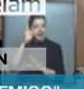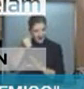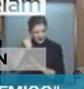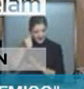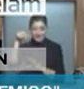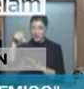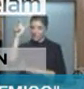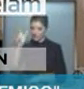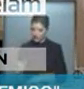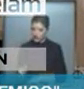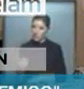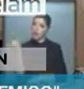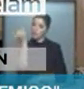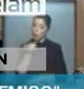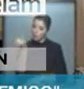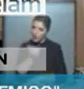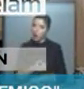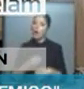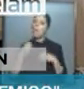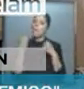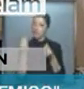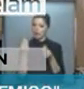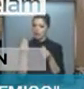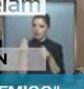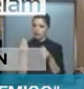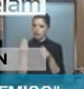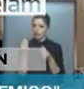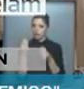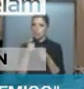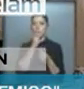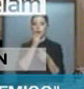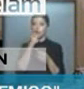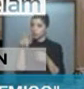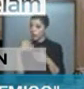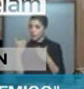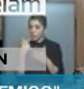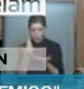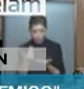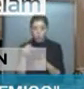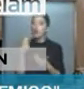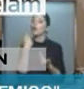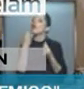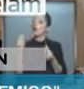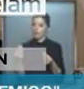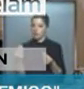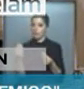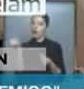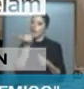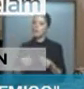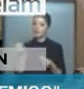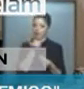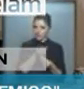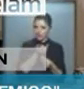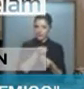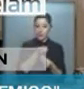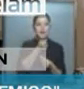que me argumentara cómo hacer lo que dice que se puede hacer cuando en realidad estamos confrontando con